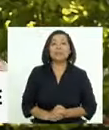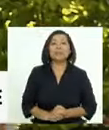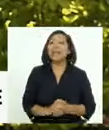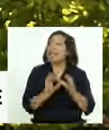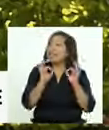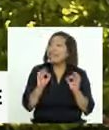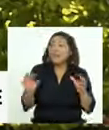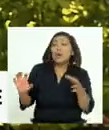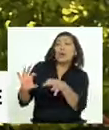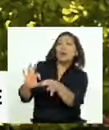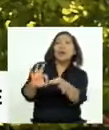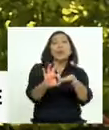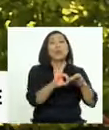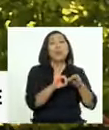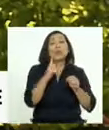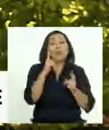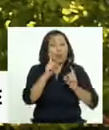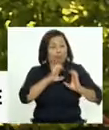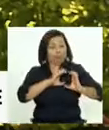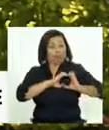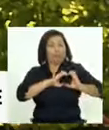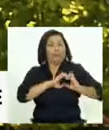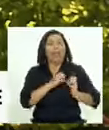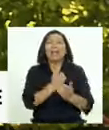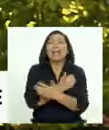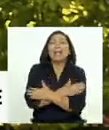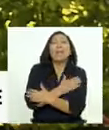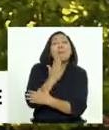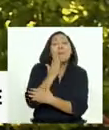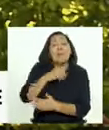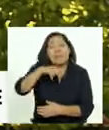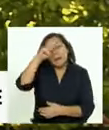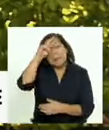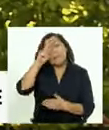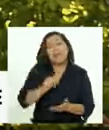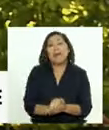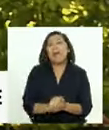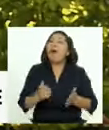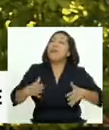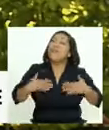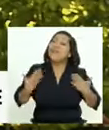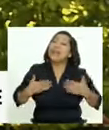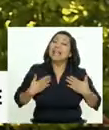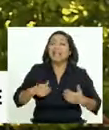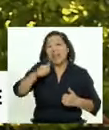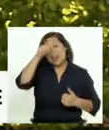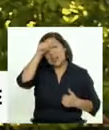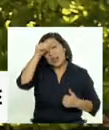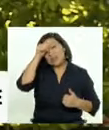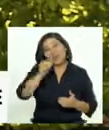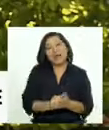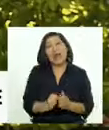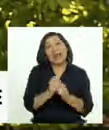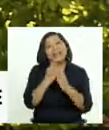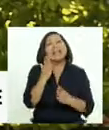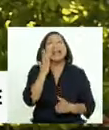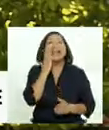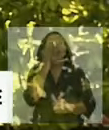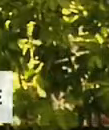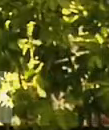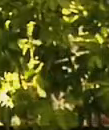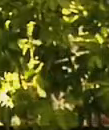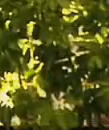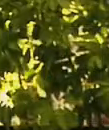siempre unidas en un solo corazón querida mamita del Perú Feliz domingo día de la